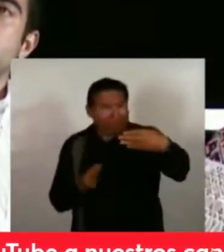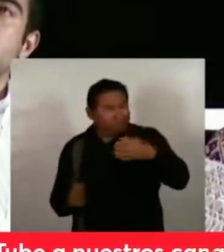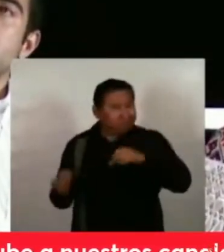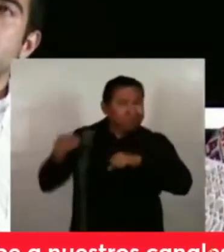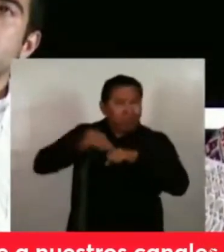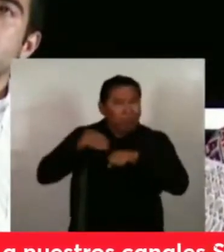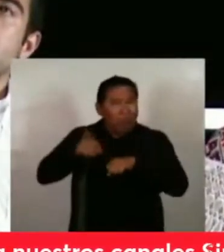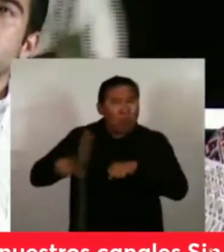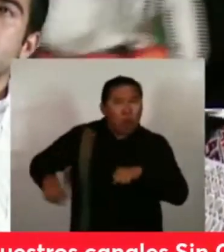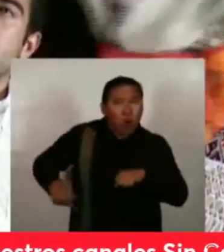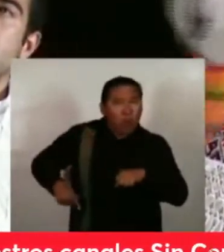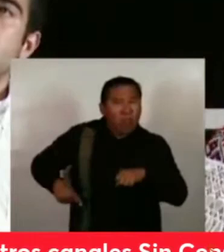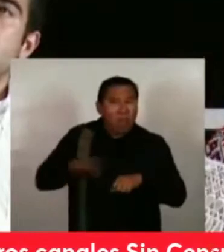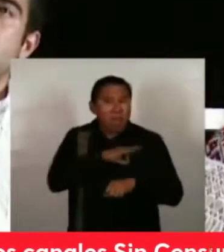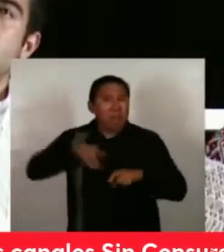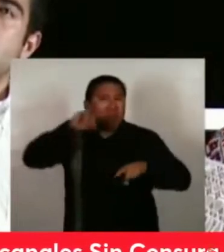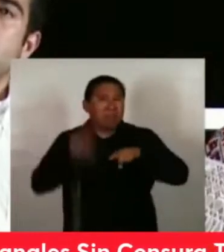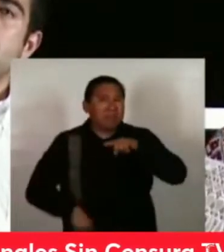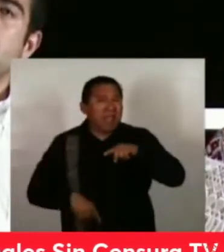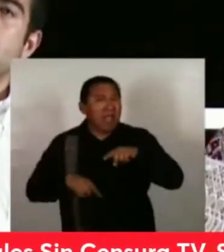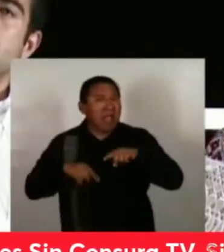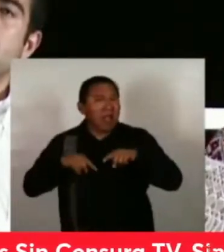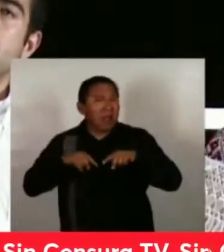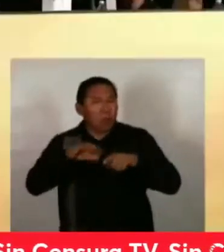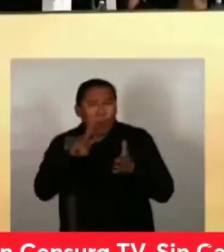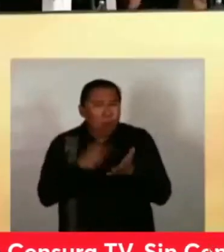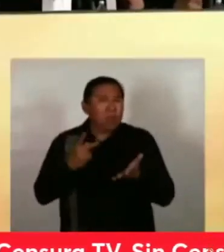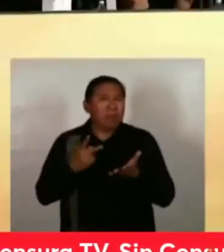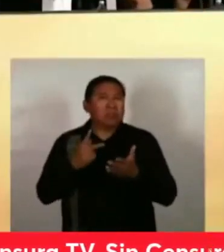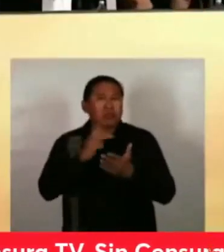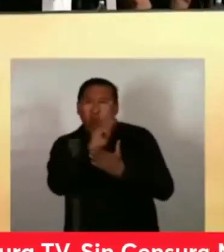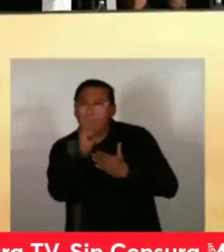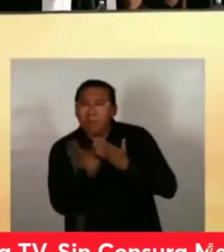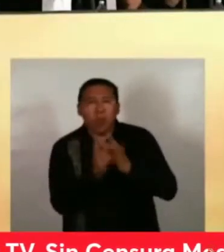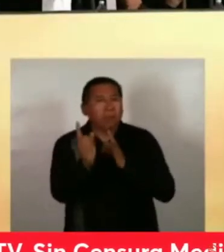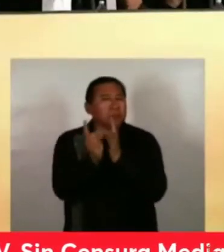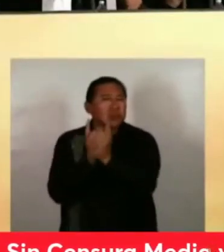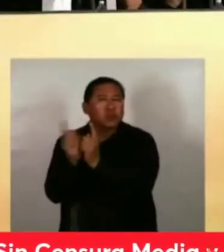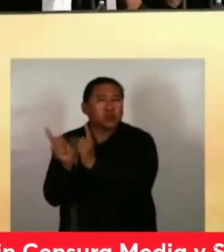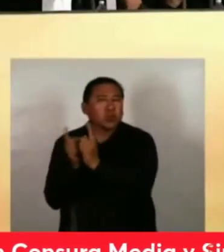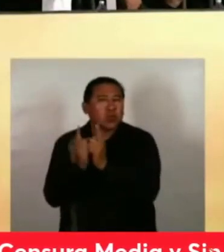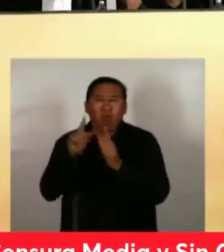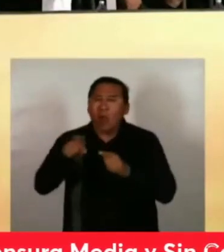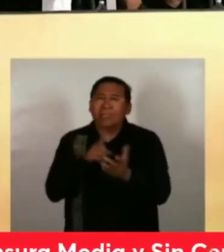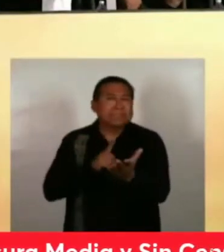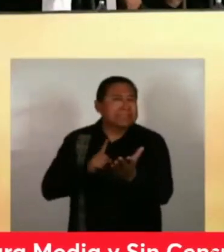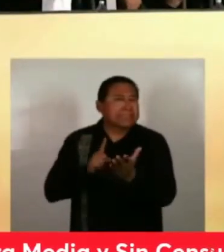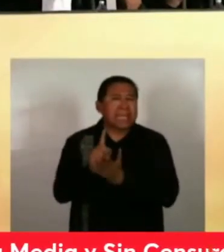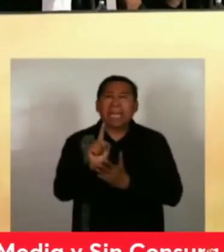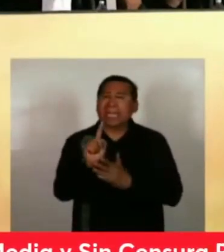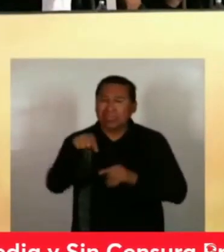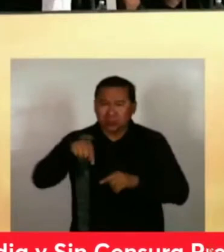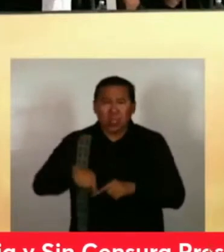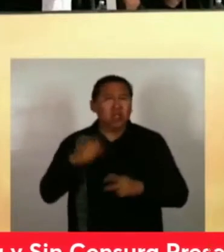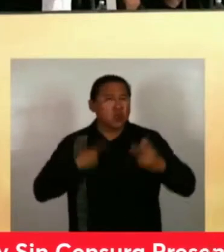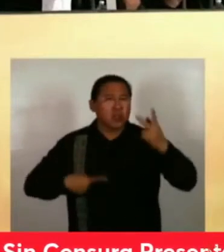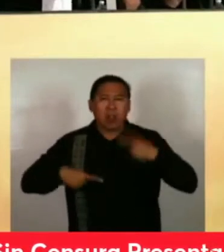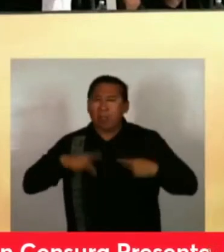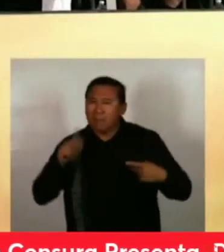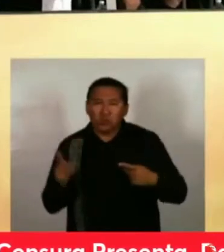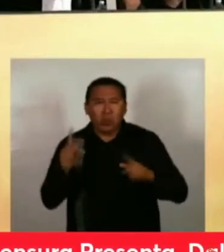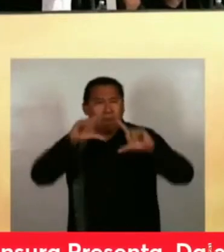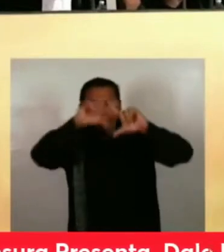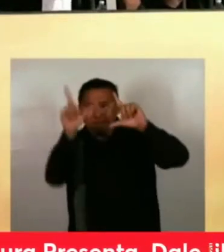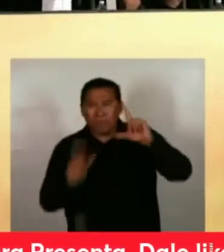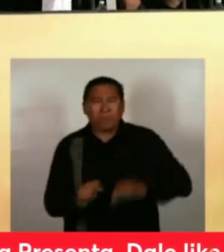que ningún gobierno pueda cambiar de nuevo los programas sociales que hoy son derechos del pueblo de México. Por